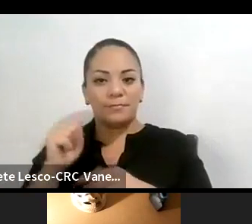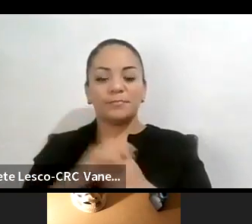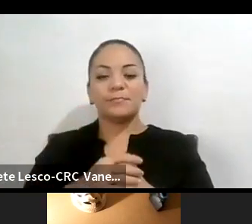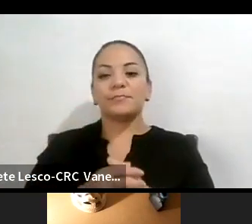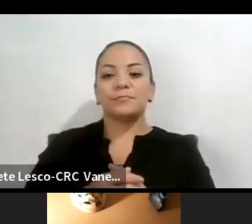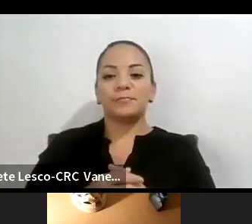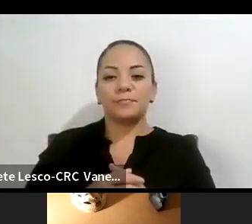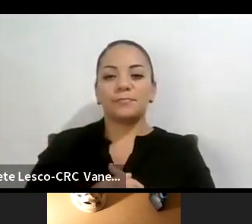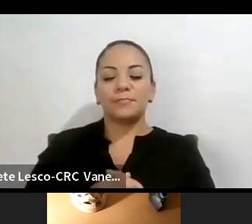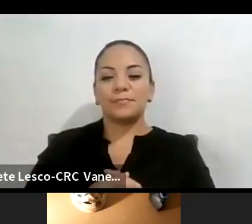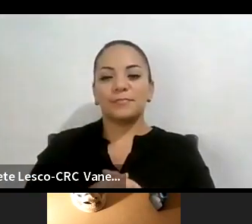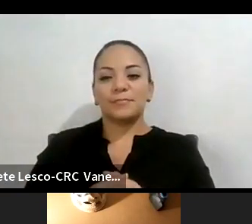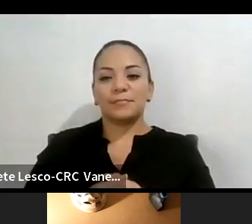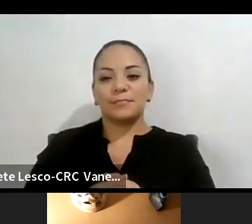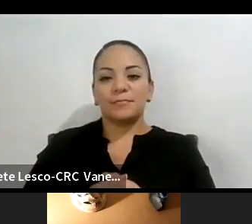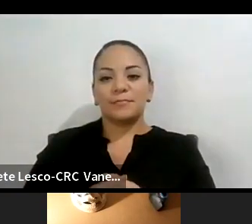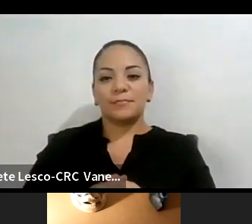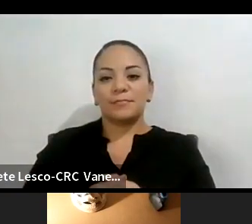caso de